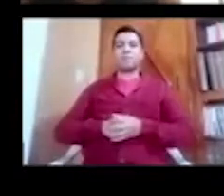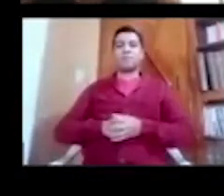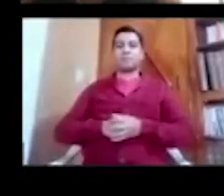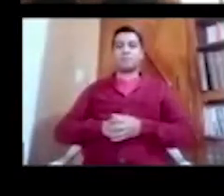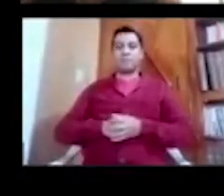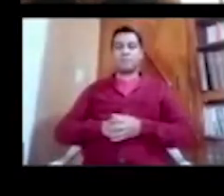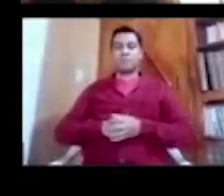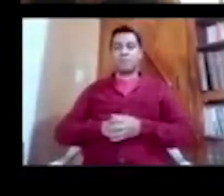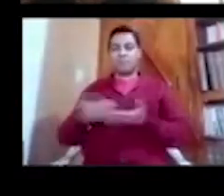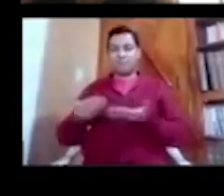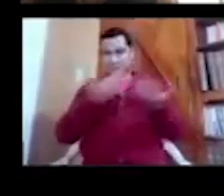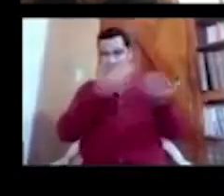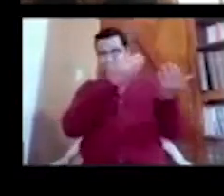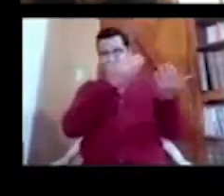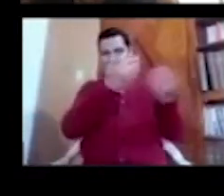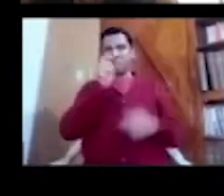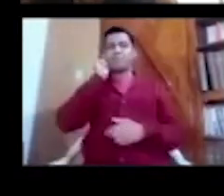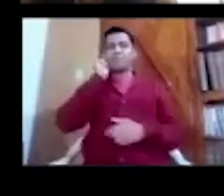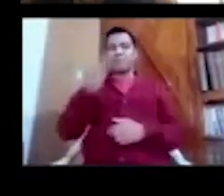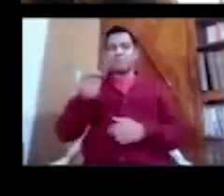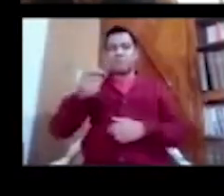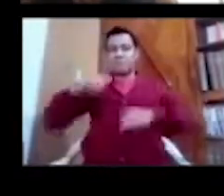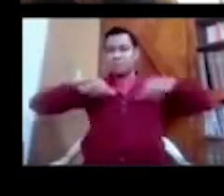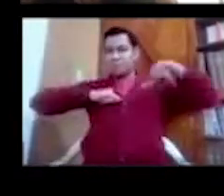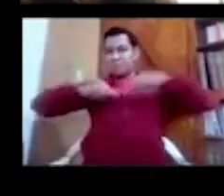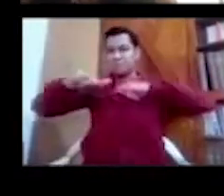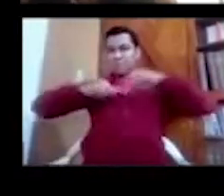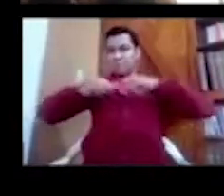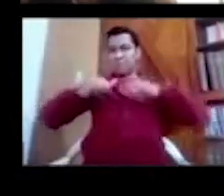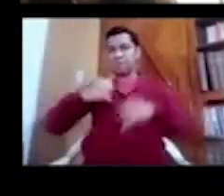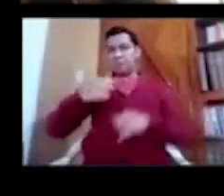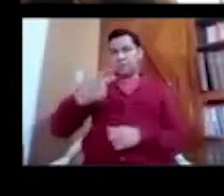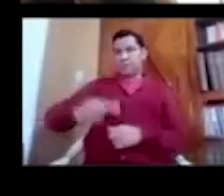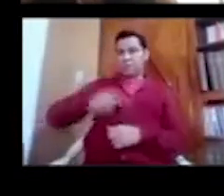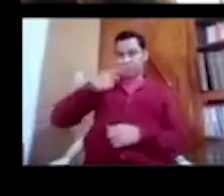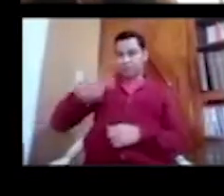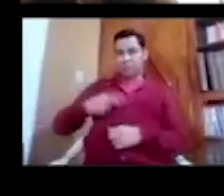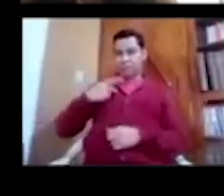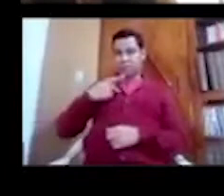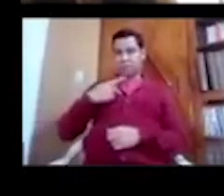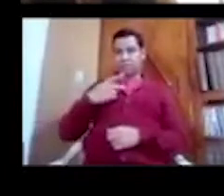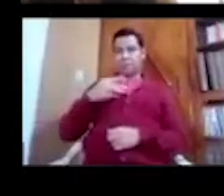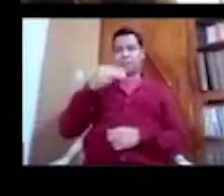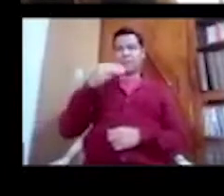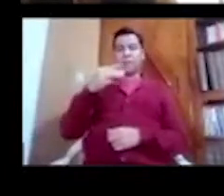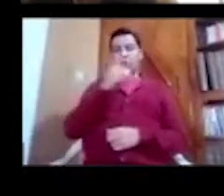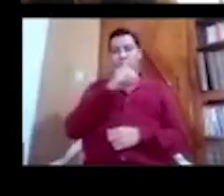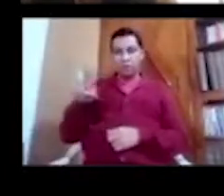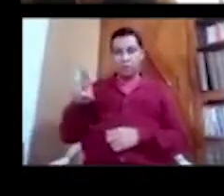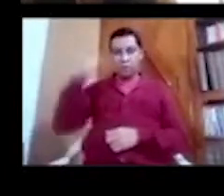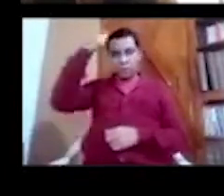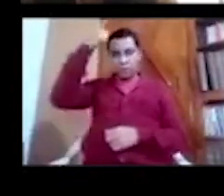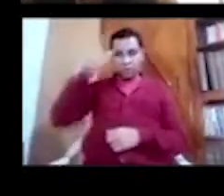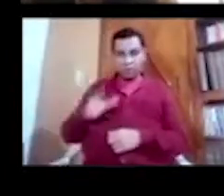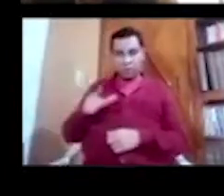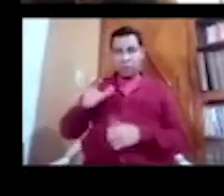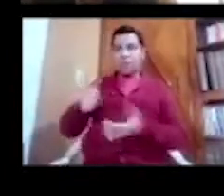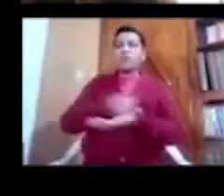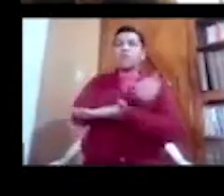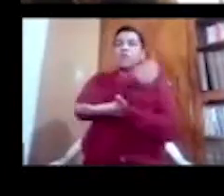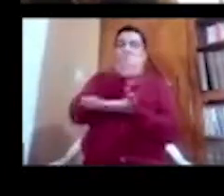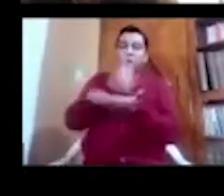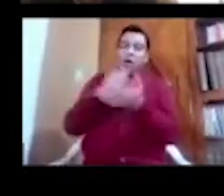La estructura fundamental, esto que me preguntaba Lilia, es muy importante. La ciudad-estado es la